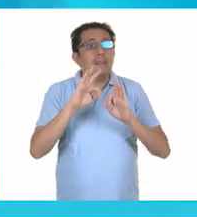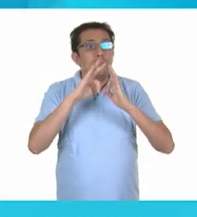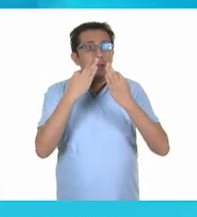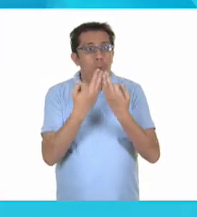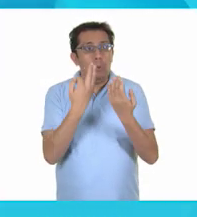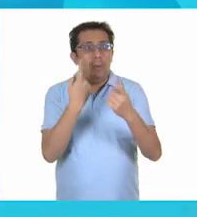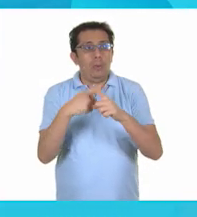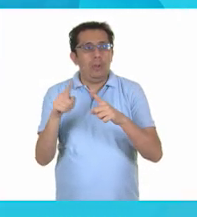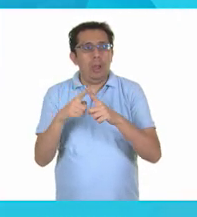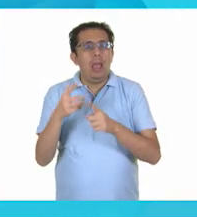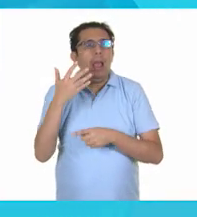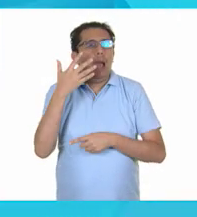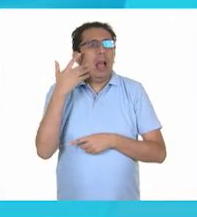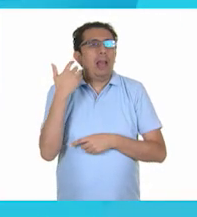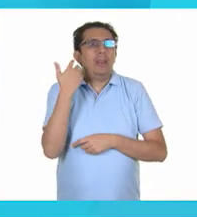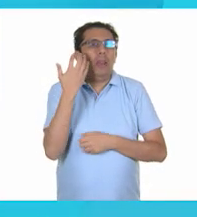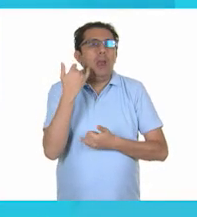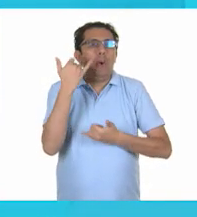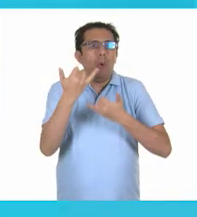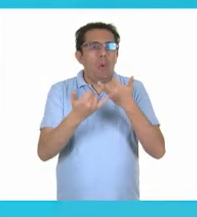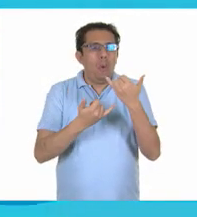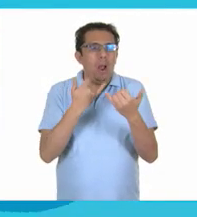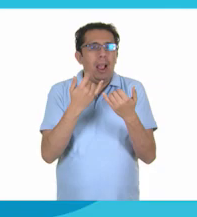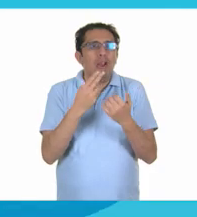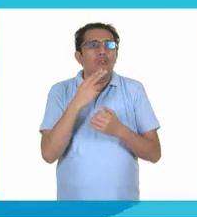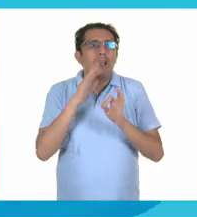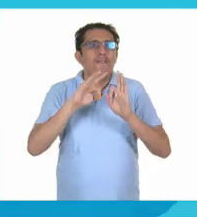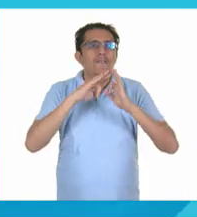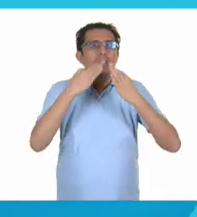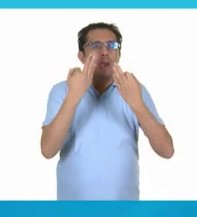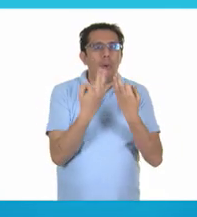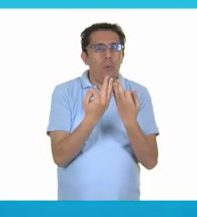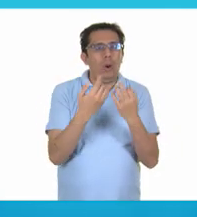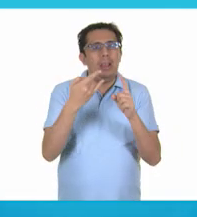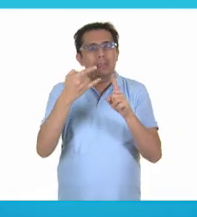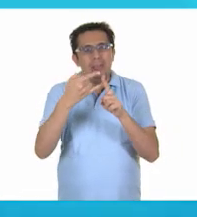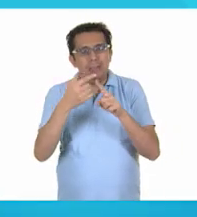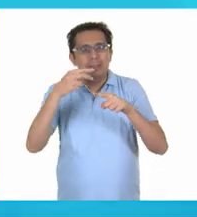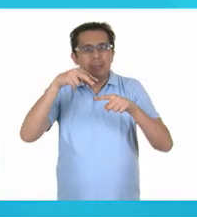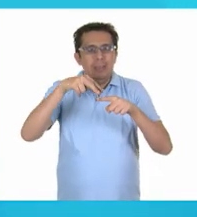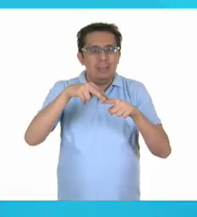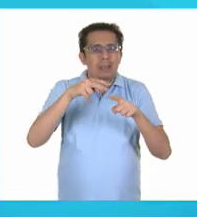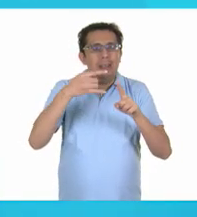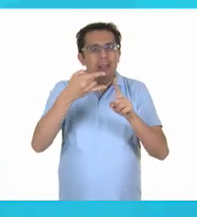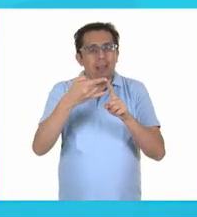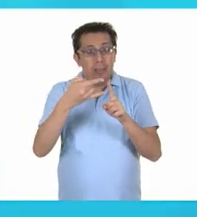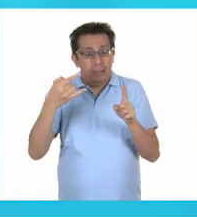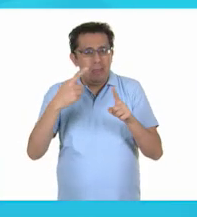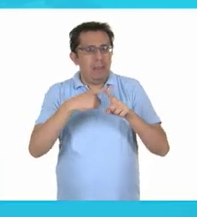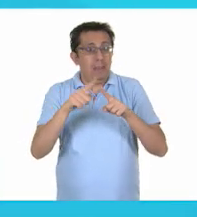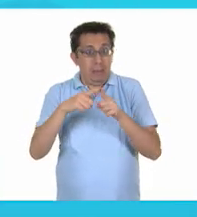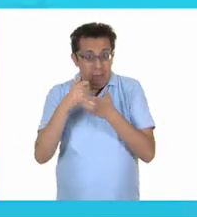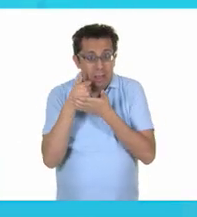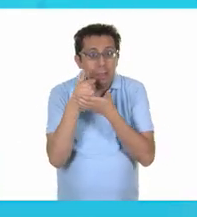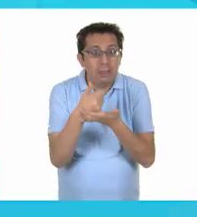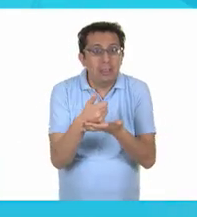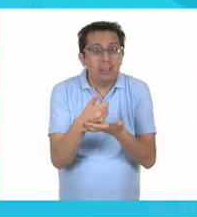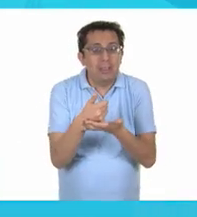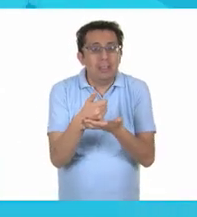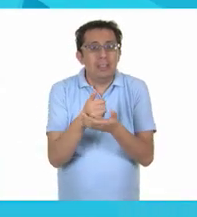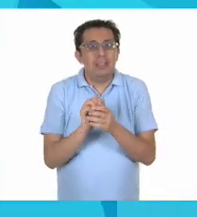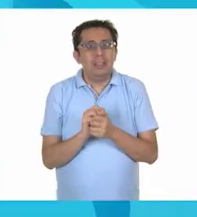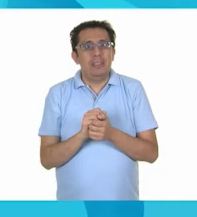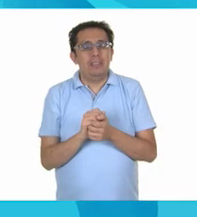Gato y las figuras. Gato quiere jugar con las figuras geométricas. ¡Le